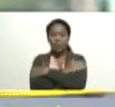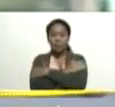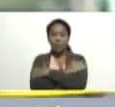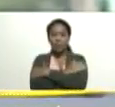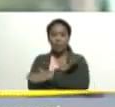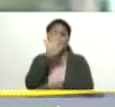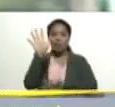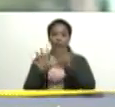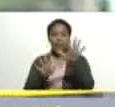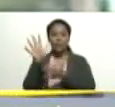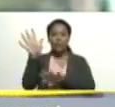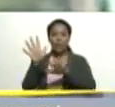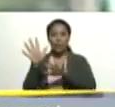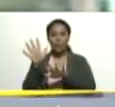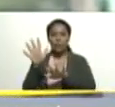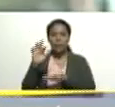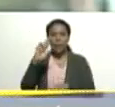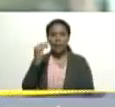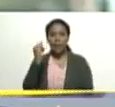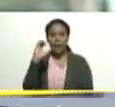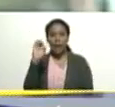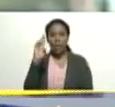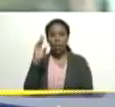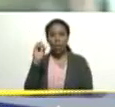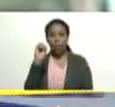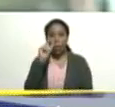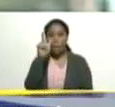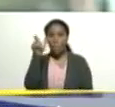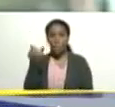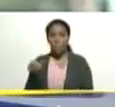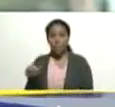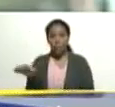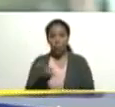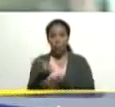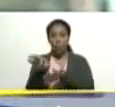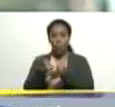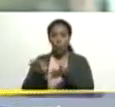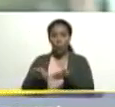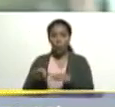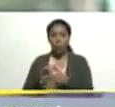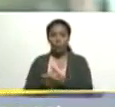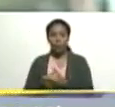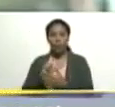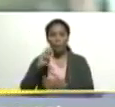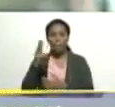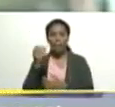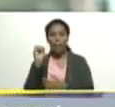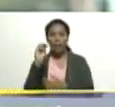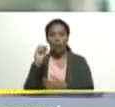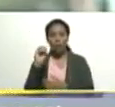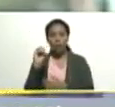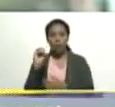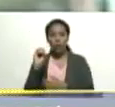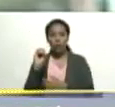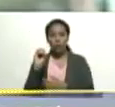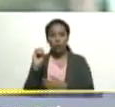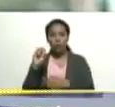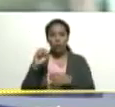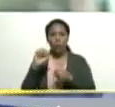Decimoquinto puesto, Ricardo García, del municipio Ospino, parroquia Ospino, Hacienda El